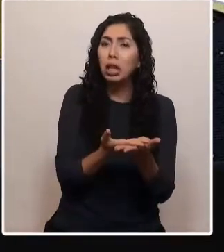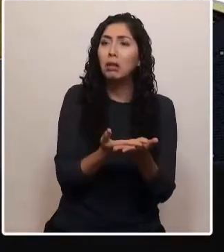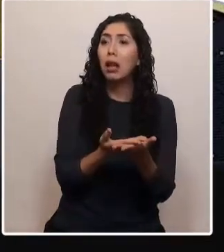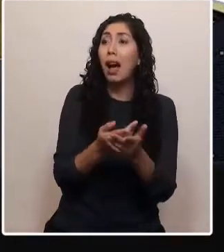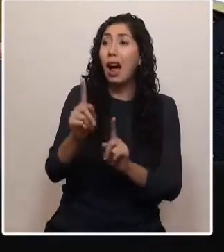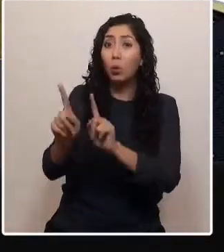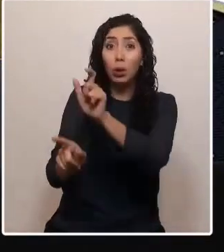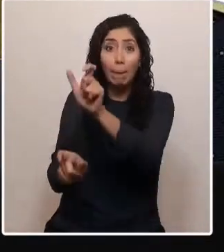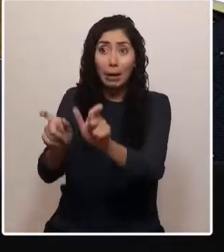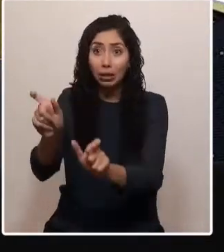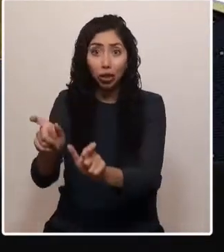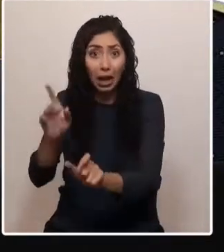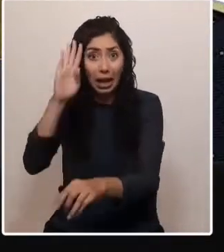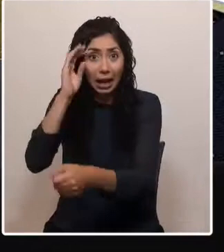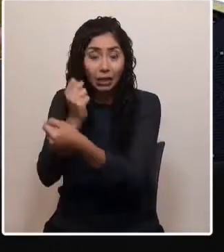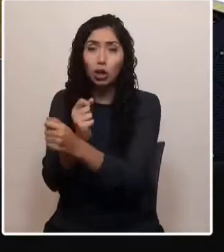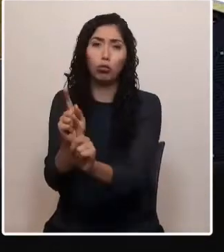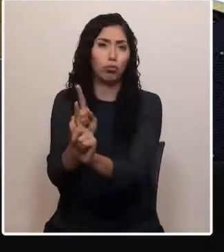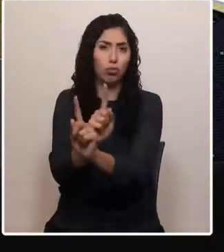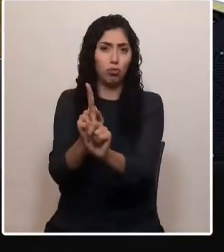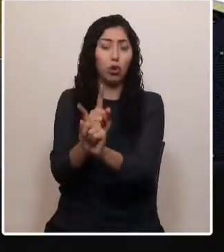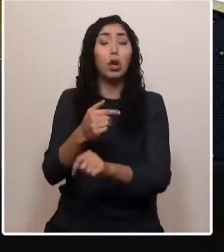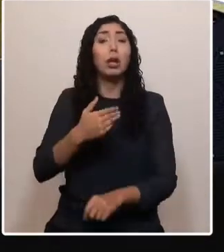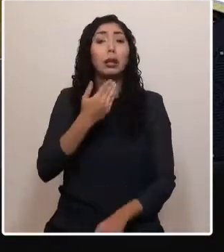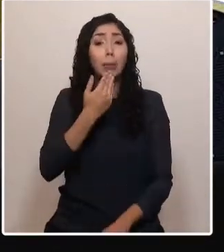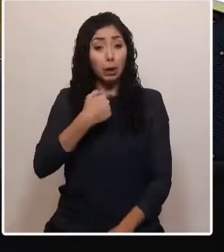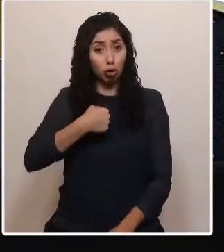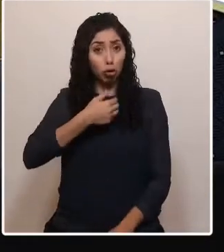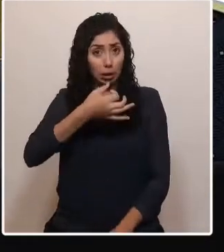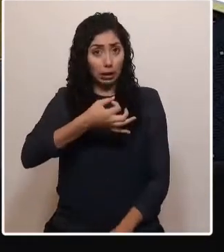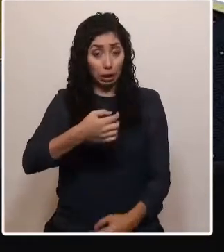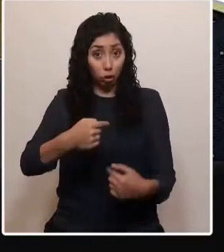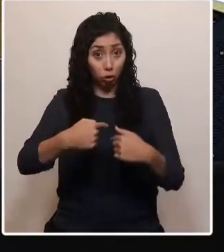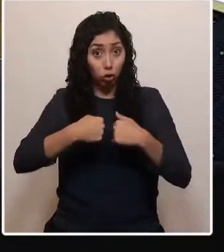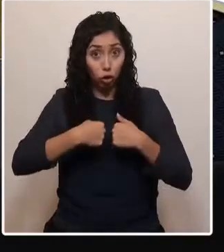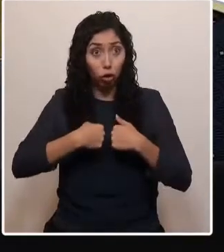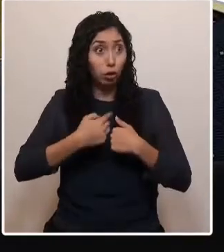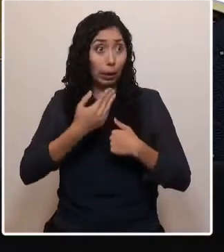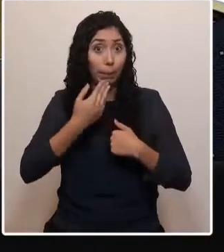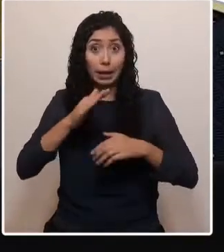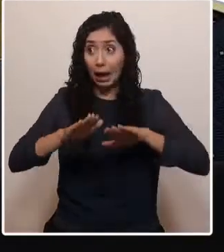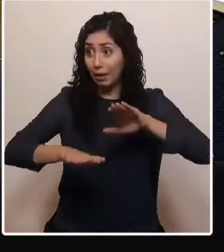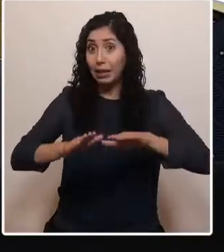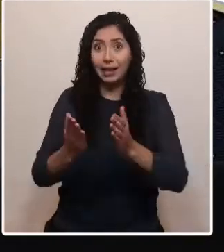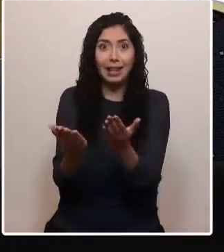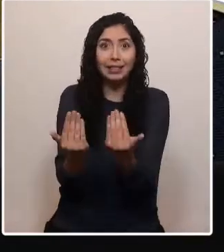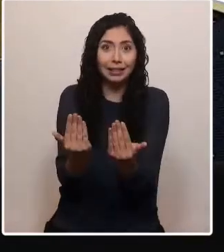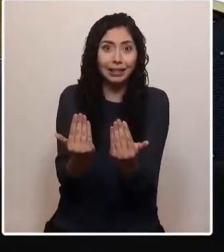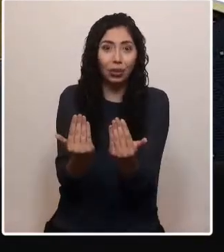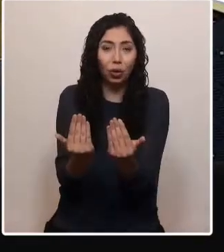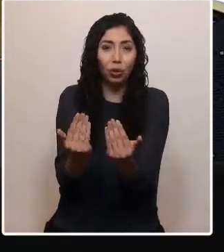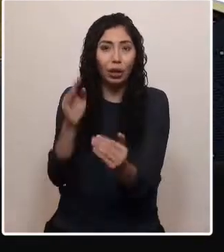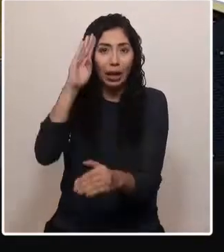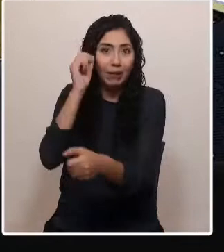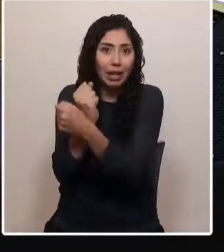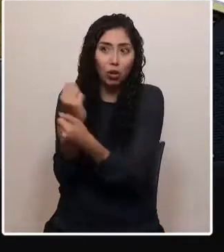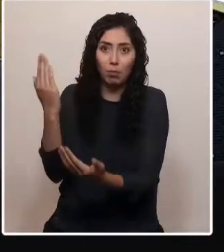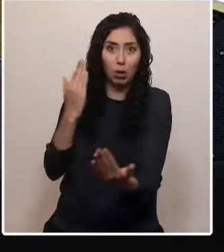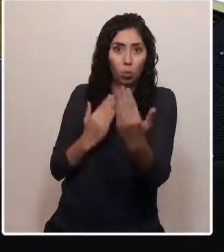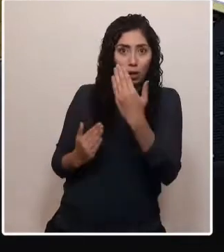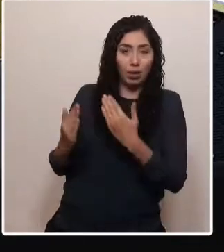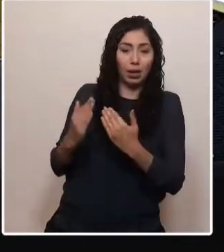De hecho, tengo que señalar que hasta yo, por supuesto, he necesitado de la custodia de carabineros cuando han sido fanáticos